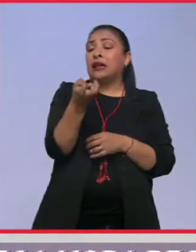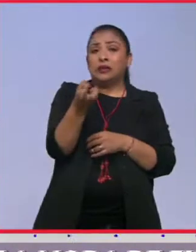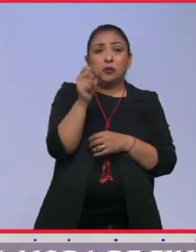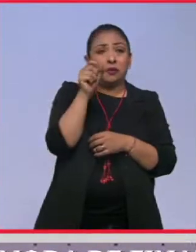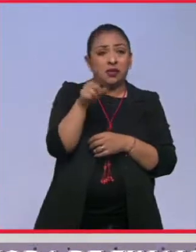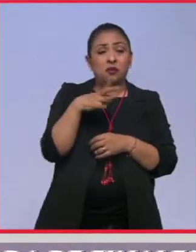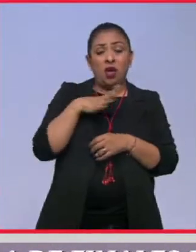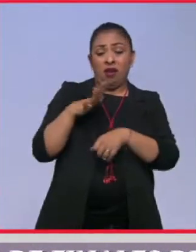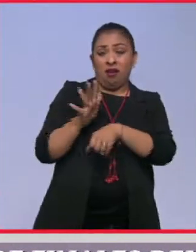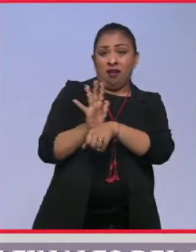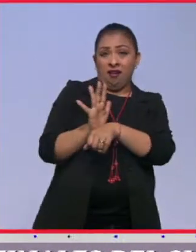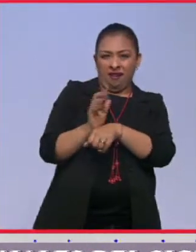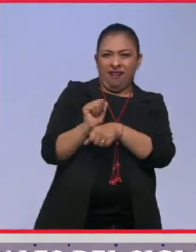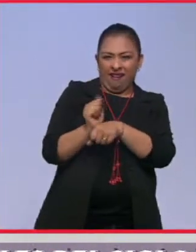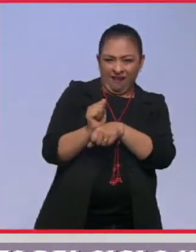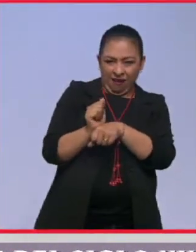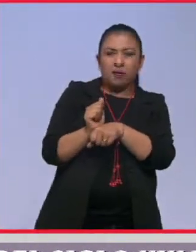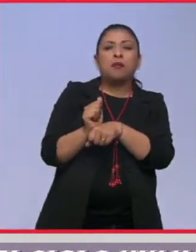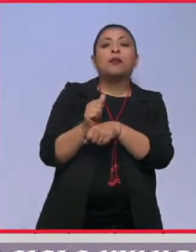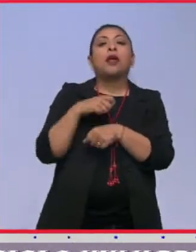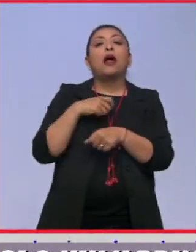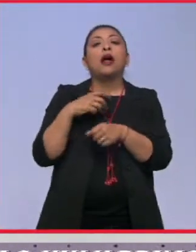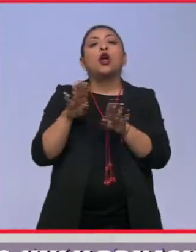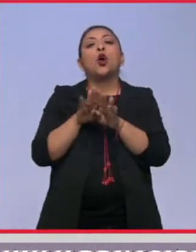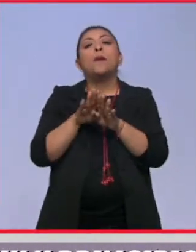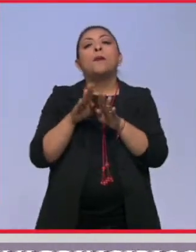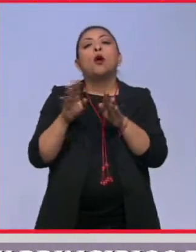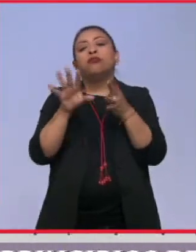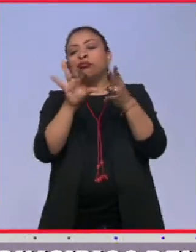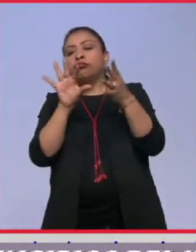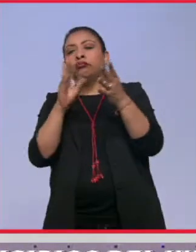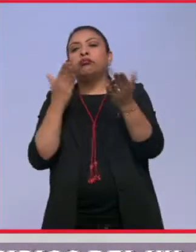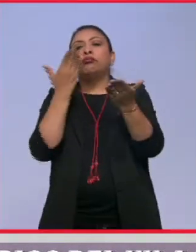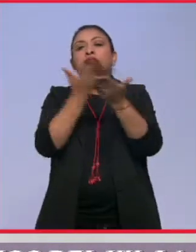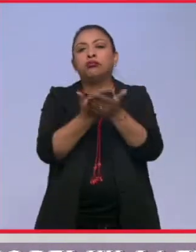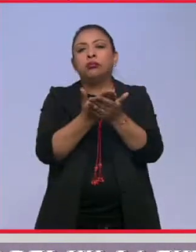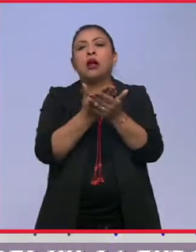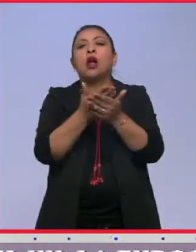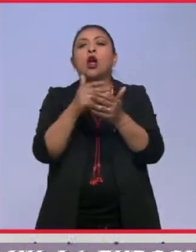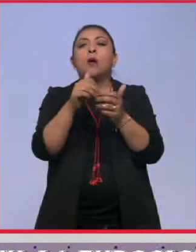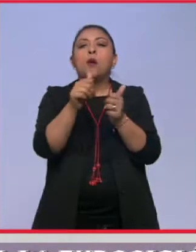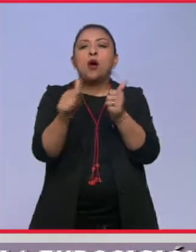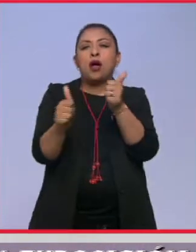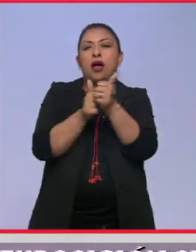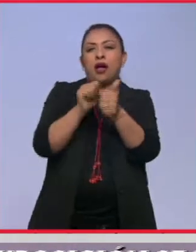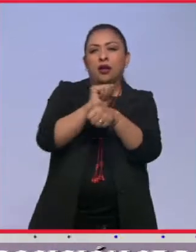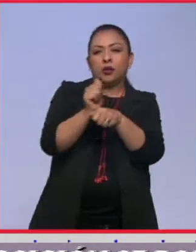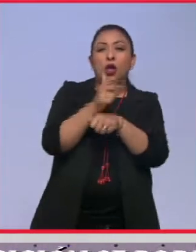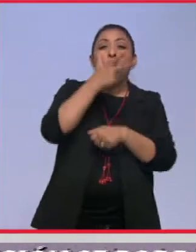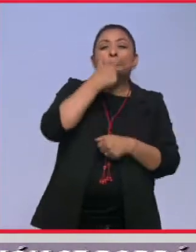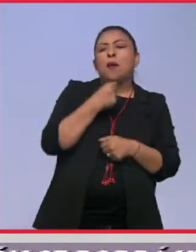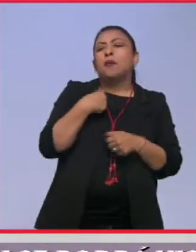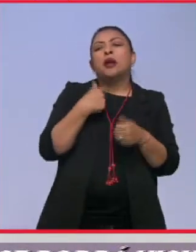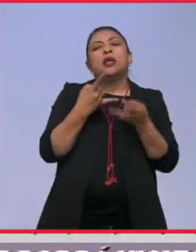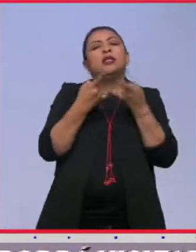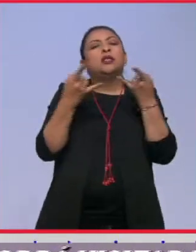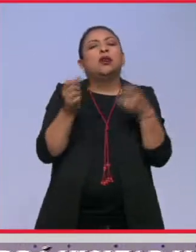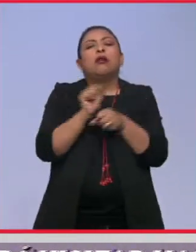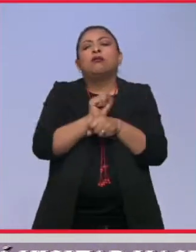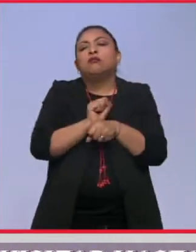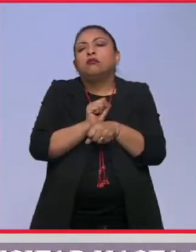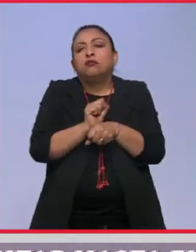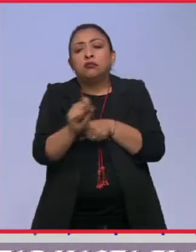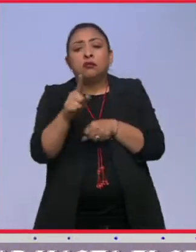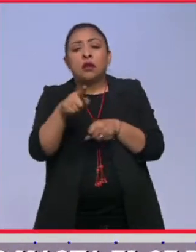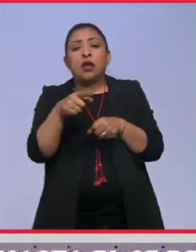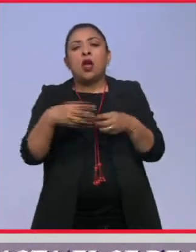esta actuación le dan una nominación a Christopher en coactuación masculina. La historia es muy sencilla. Da vida, él